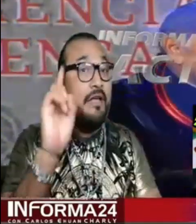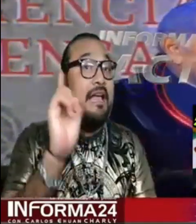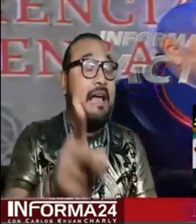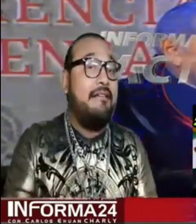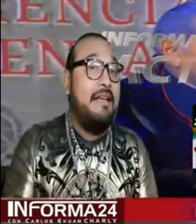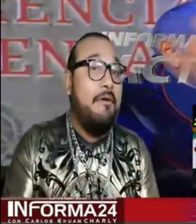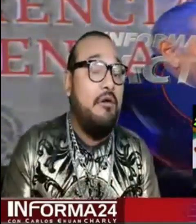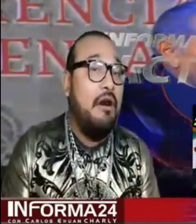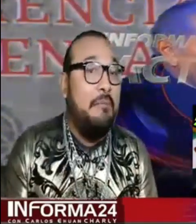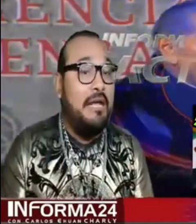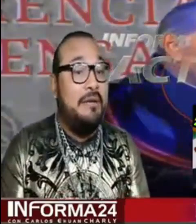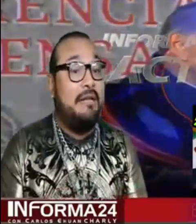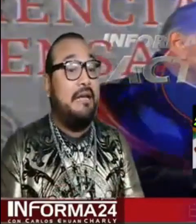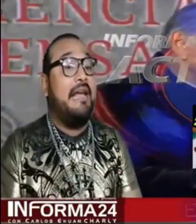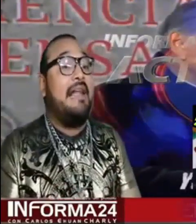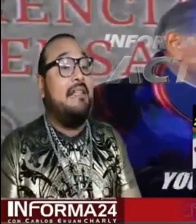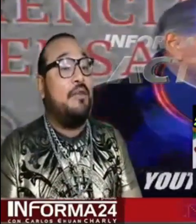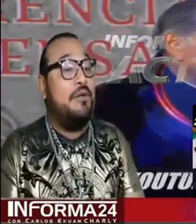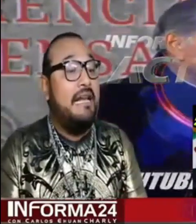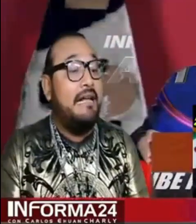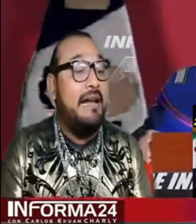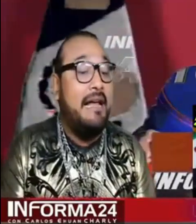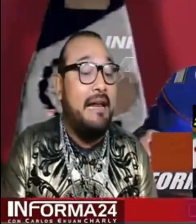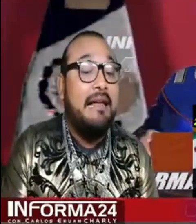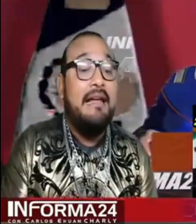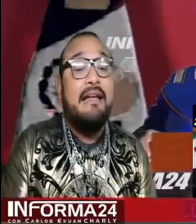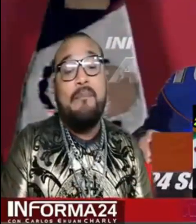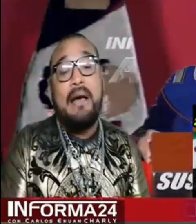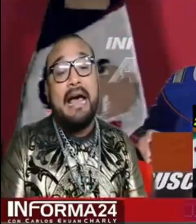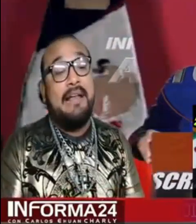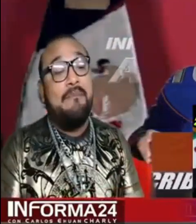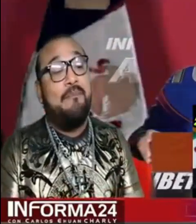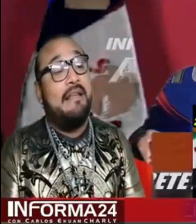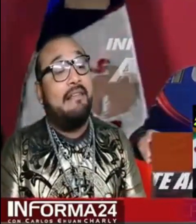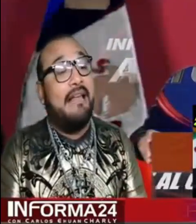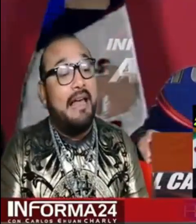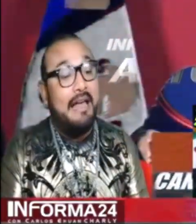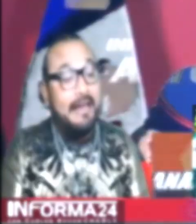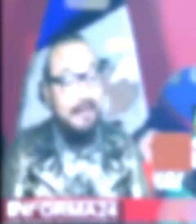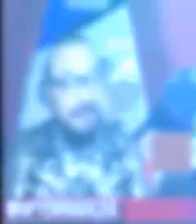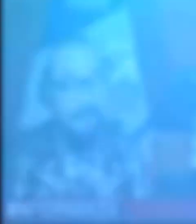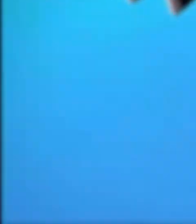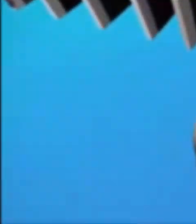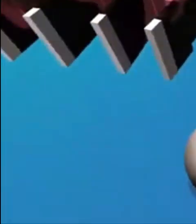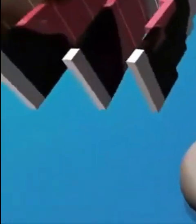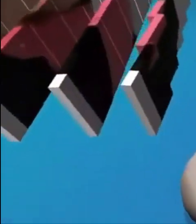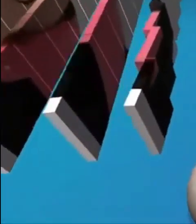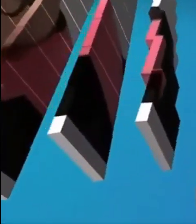hablar en unos minutos Así que Vámonos rápidamente al intro del Canal para empezar